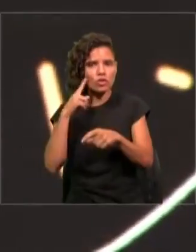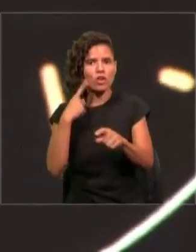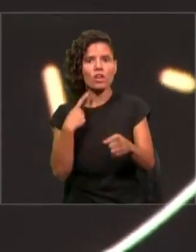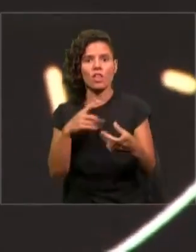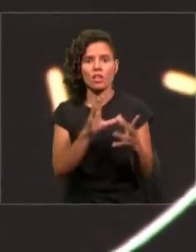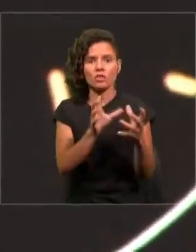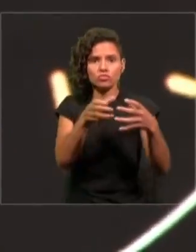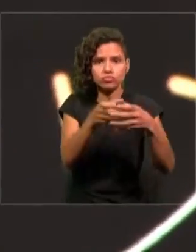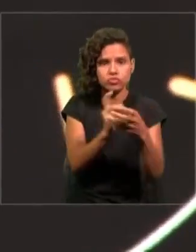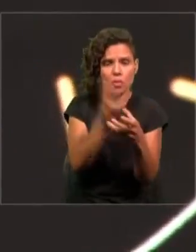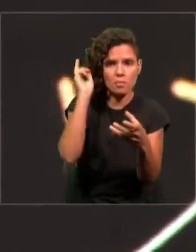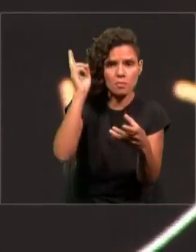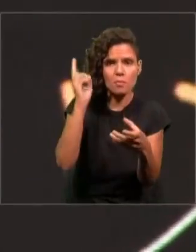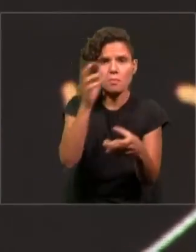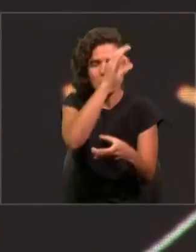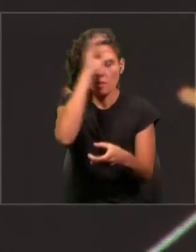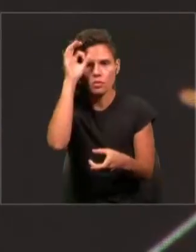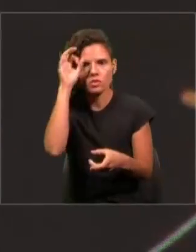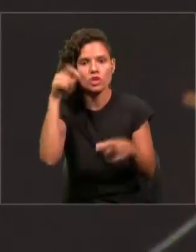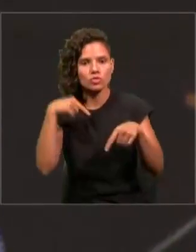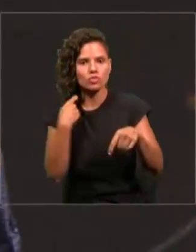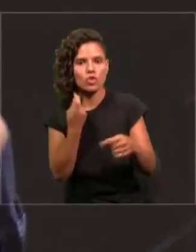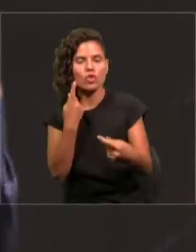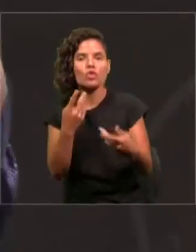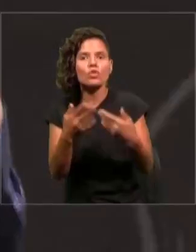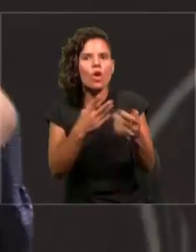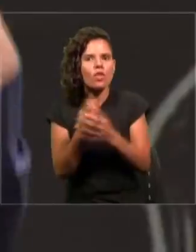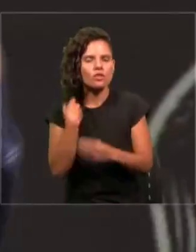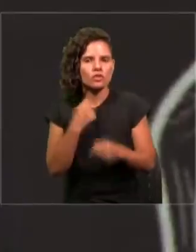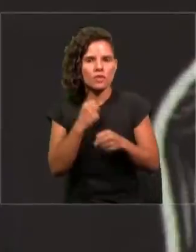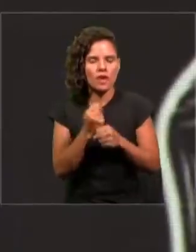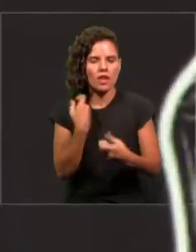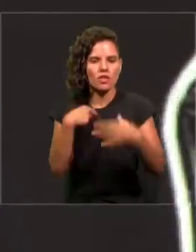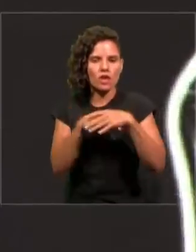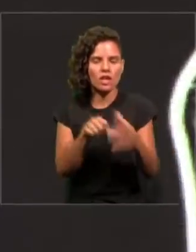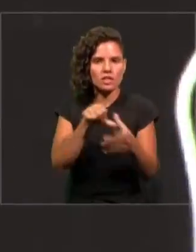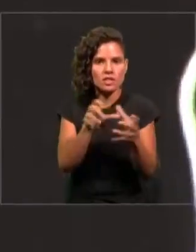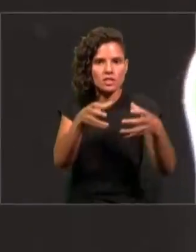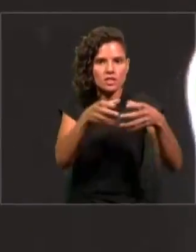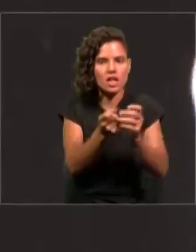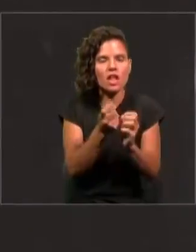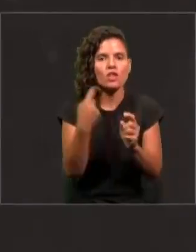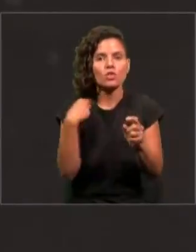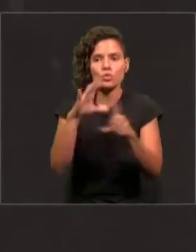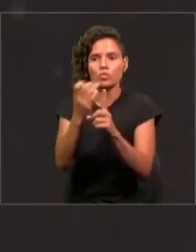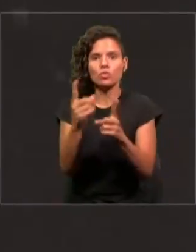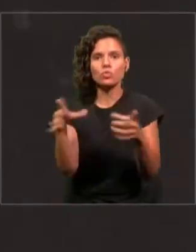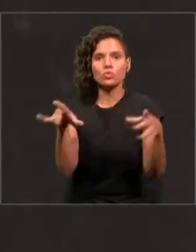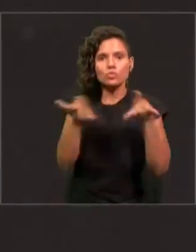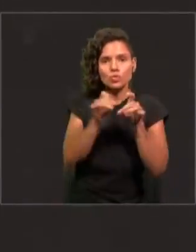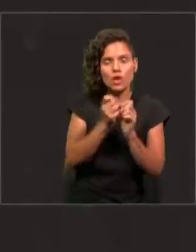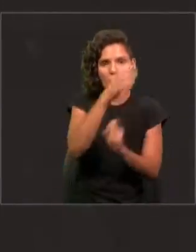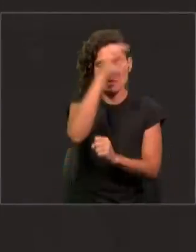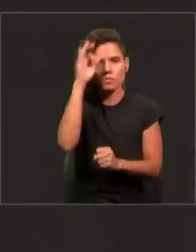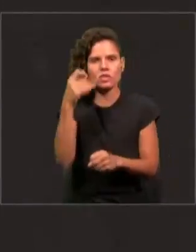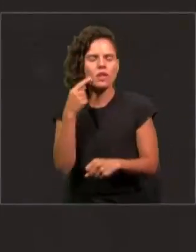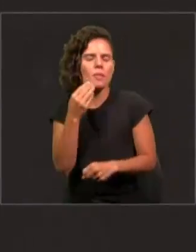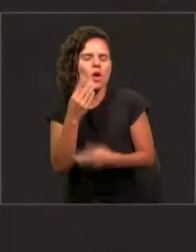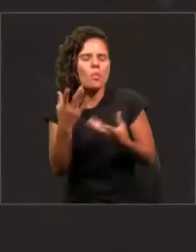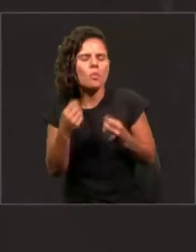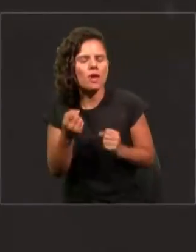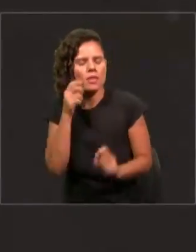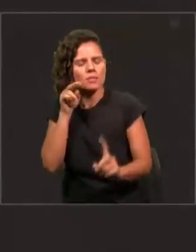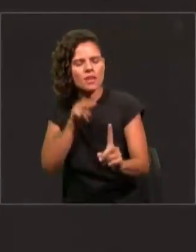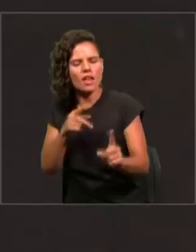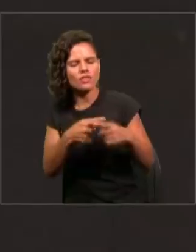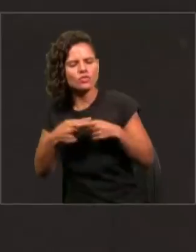y a donde yo estoy hoy día trabajando, aquí en el Centro de Estudios Interculturales Mapuche, también, intercultural indígena, es también reinterpretarlo desde la mirada de la sociedad chilena, ¿no?